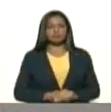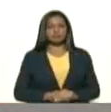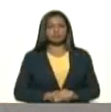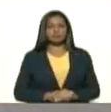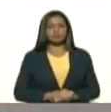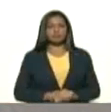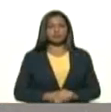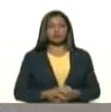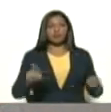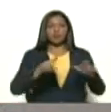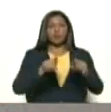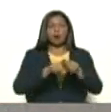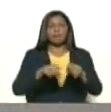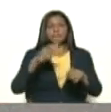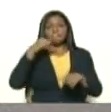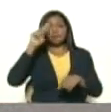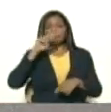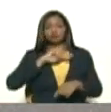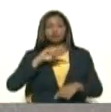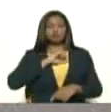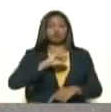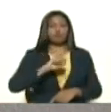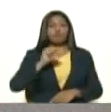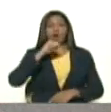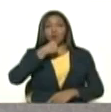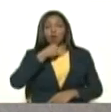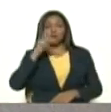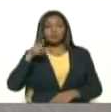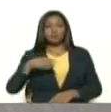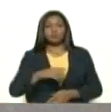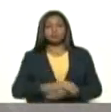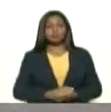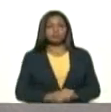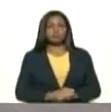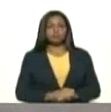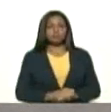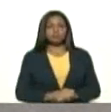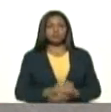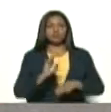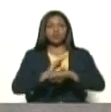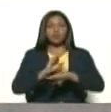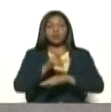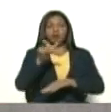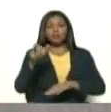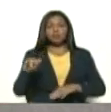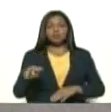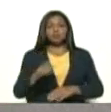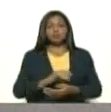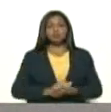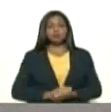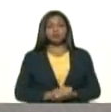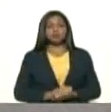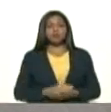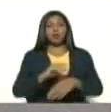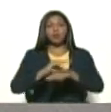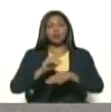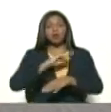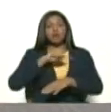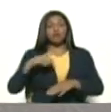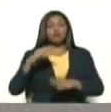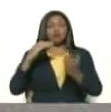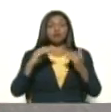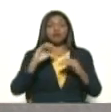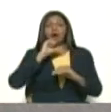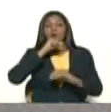como padres que somos, como abuelos, de cuidar a la gente, de cuidar a nuestros